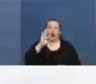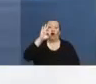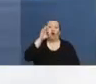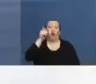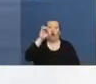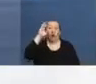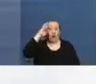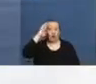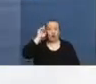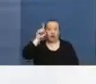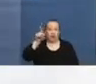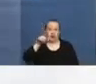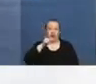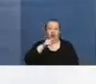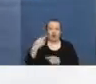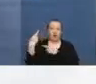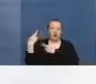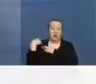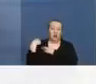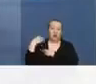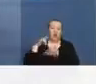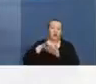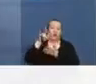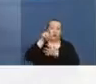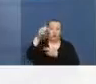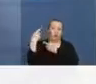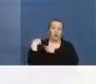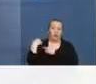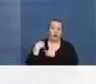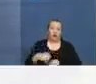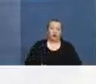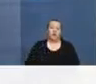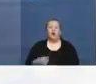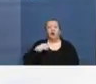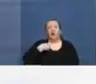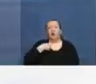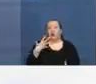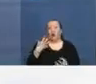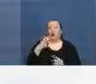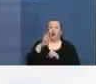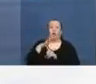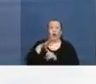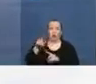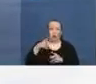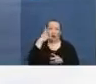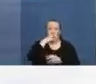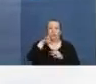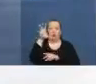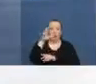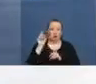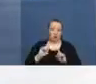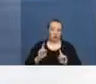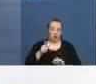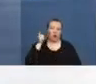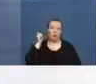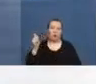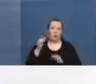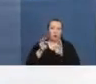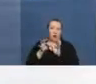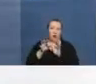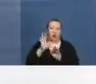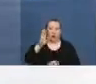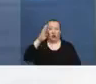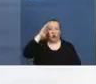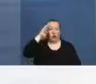y no es que presente de reponer hacia él corrió no no yo quiero una del parque esa mano porque están bien bonita estos radares no los lugares los escoge la fuerza aérea